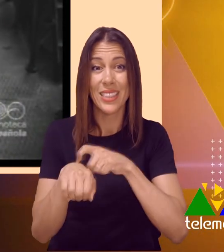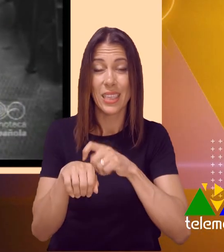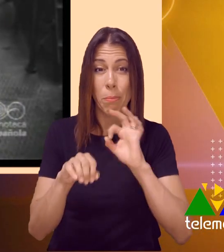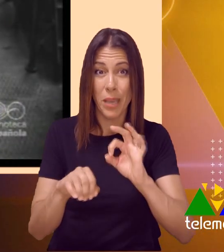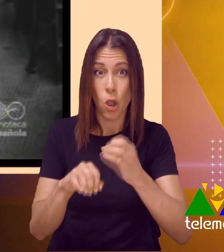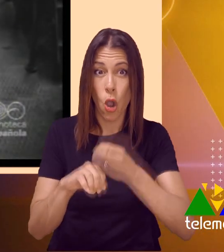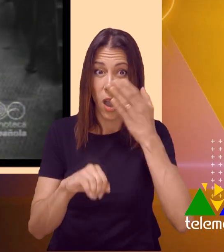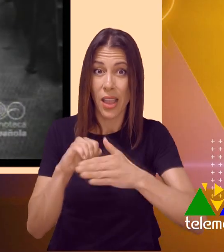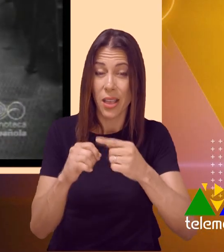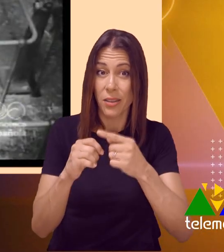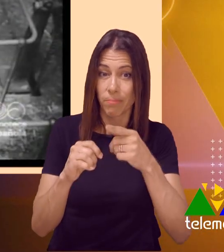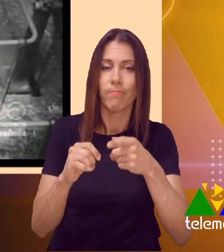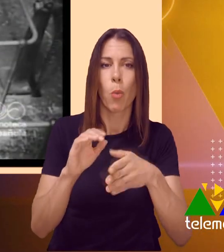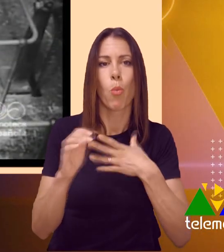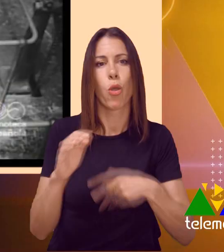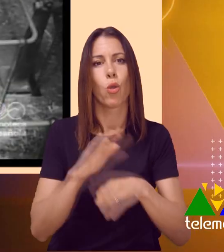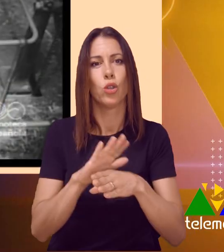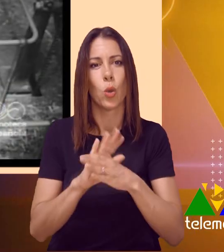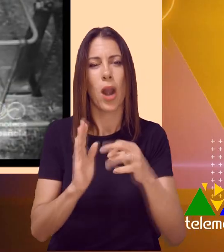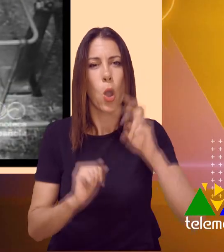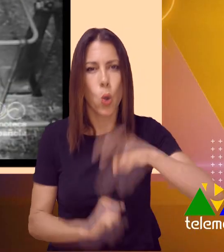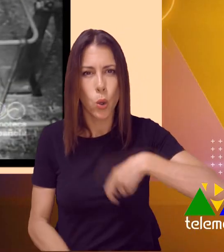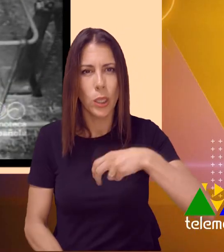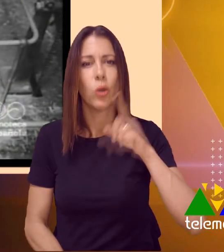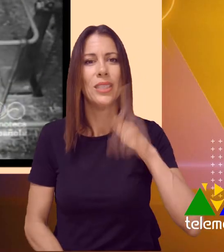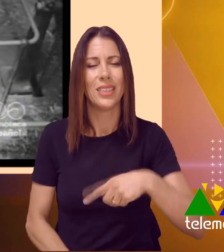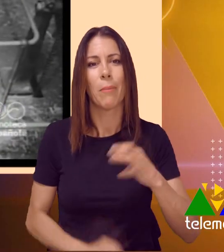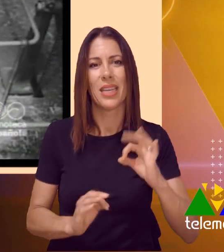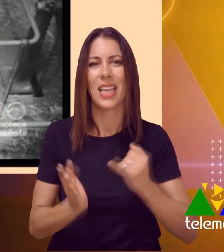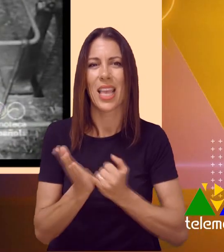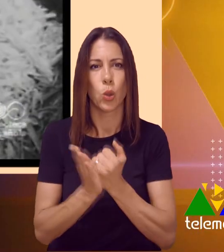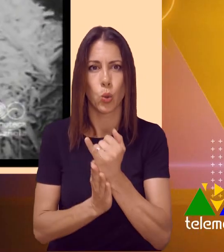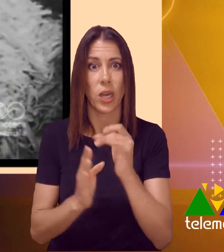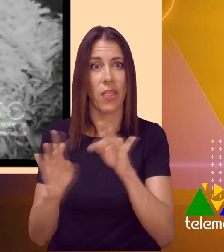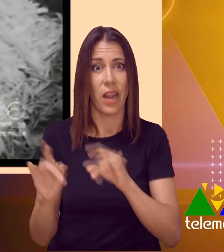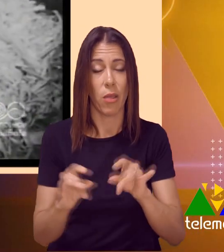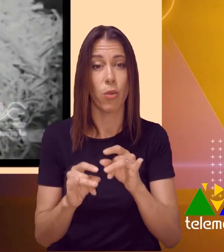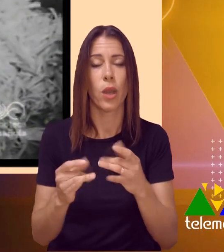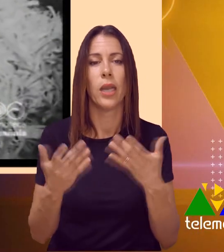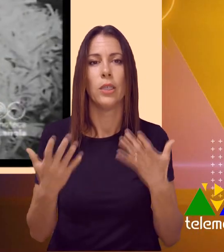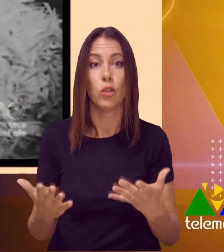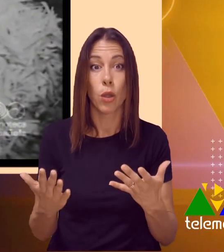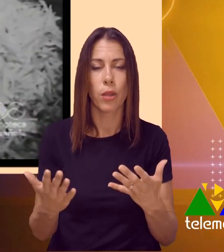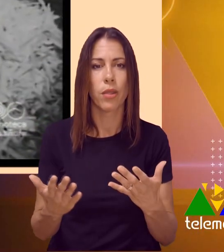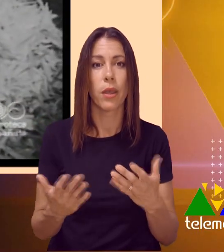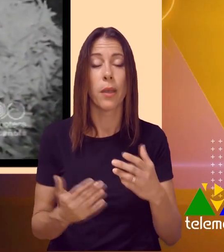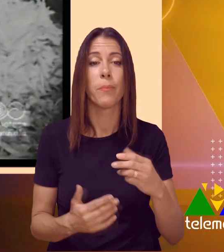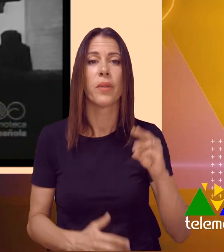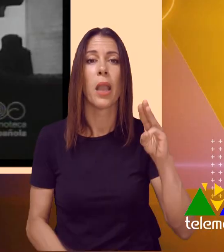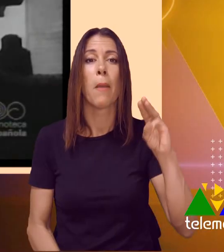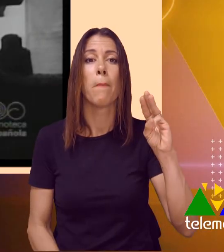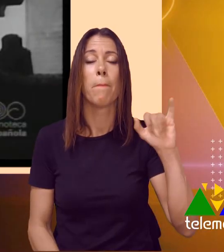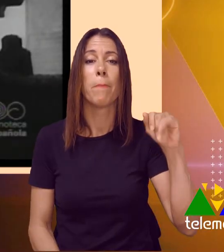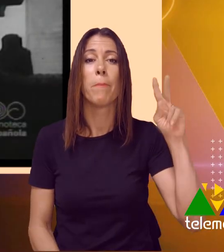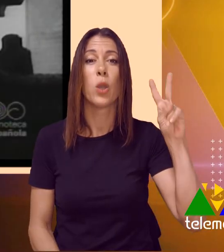Rueda permitió la continuación del cultivo y la continuación de la industria del azúcar. Y fueron los Plandiura